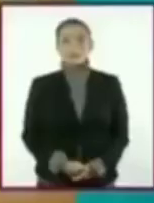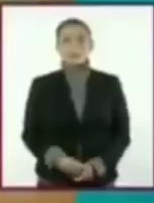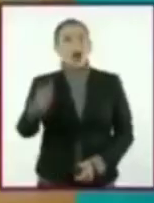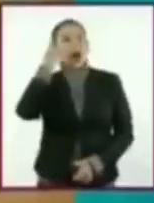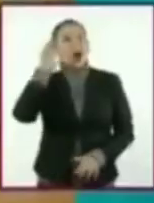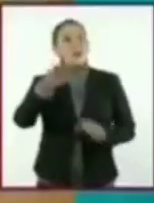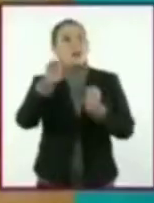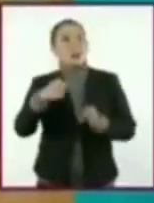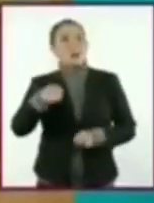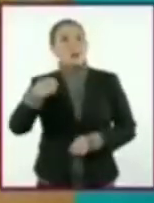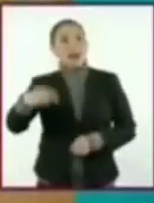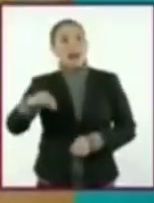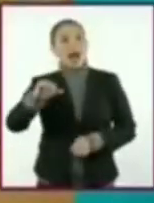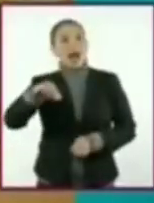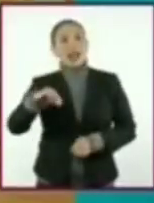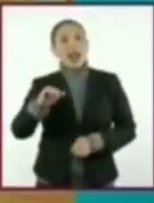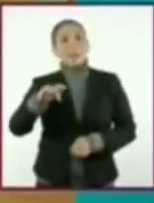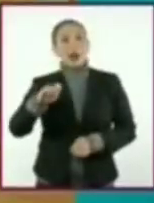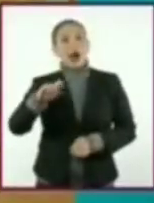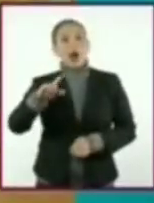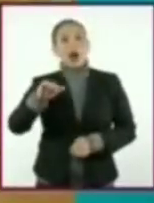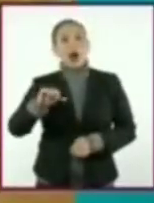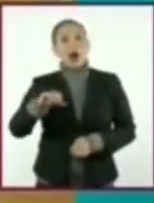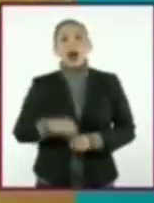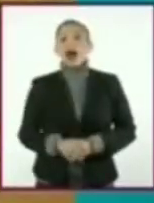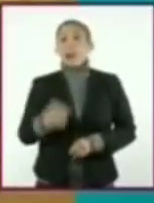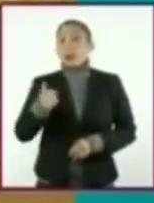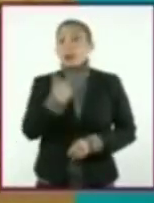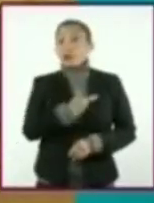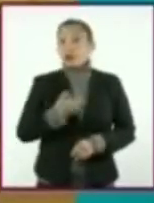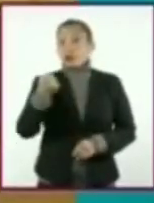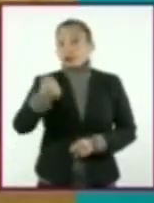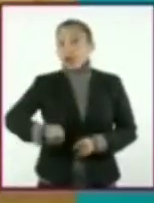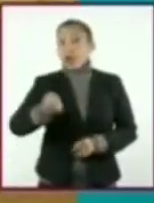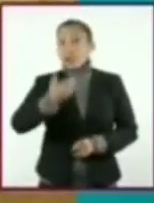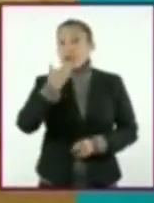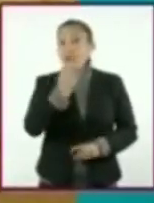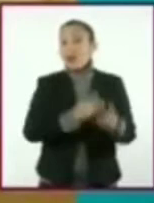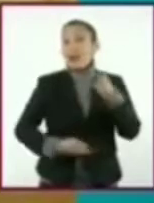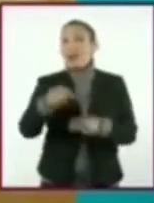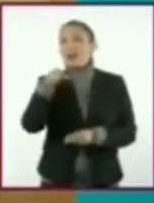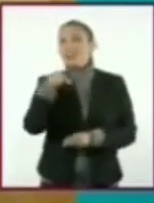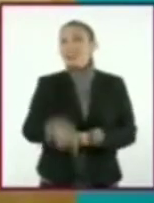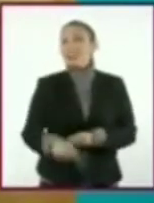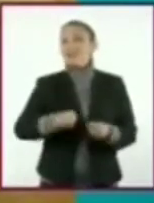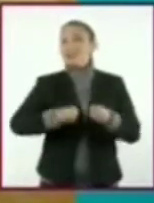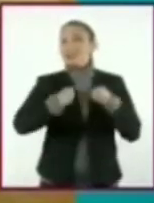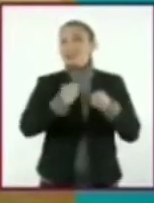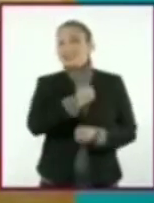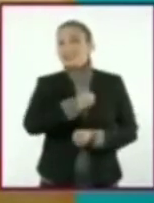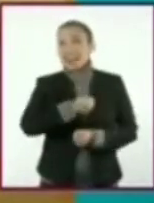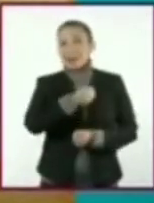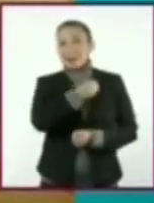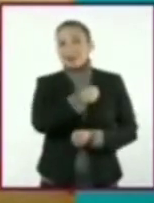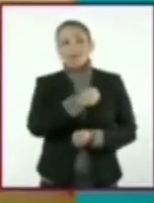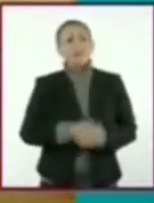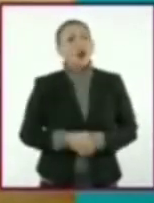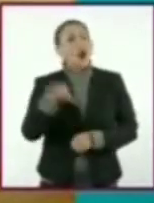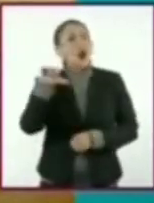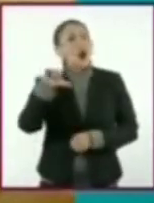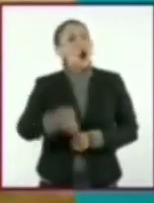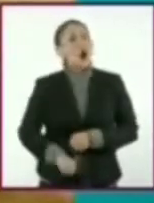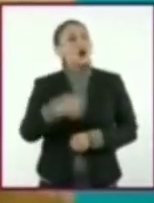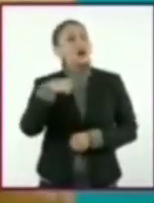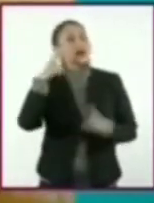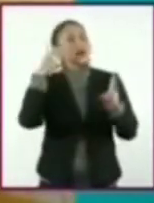¿Cómo estás? Soy Ana Paula Domínguez y me da muchísimo gusto saludarte y darte la bienvenida aquí a Vivir Sano. Y el día de hoy